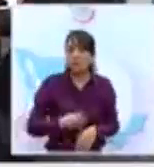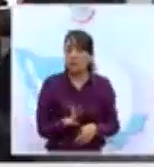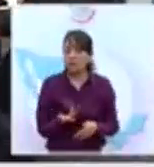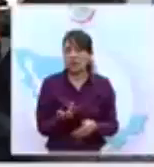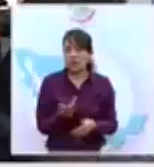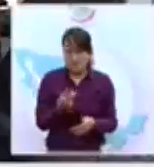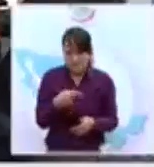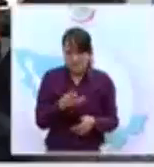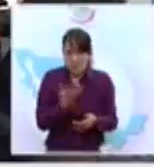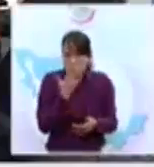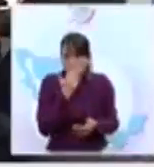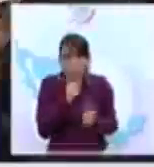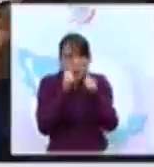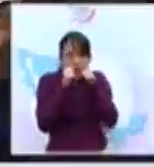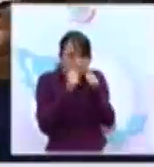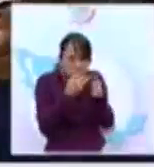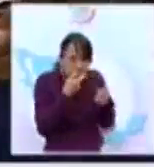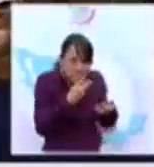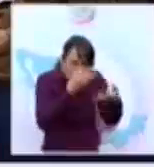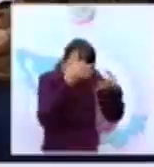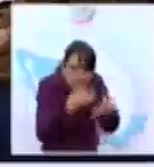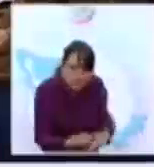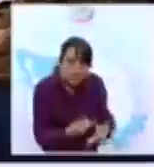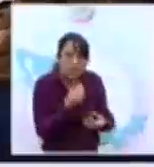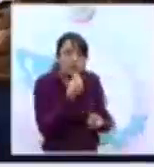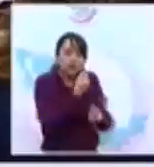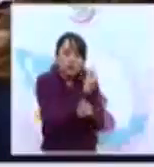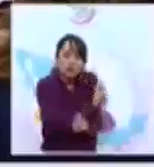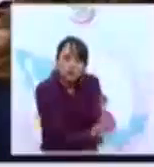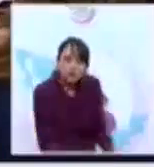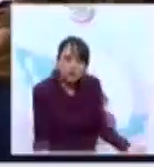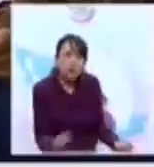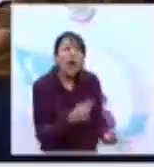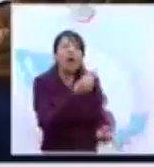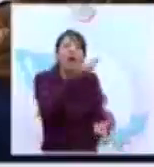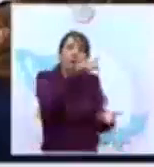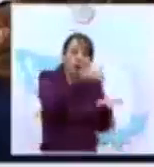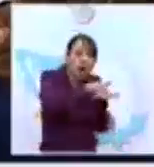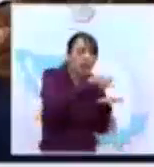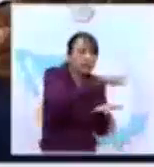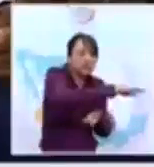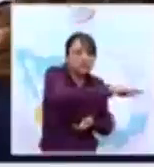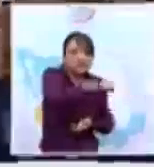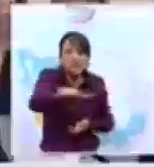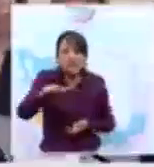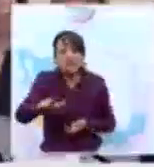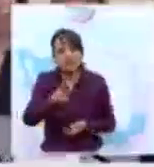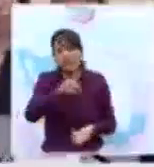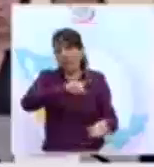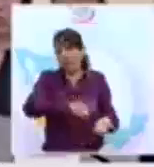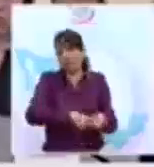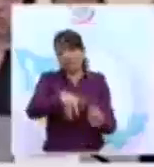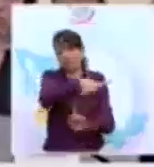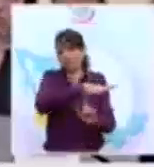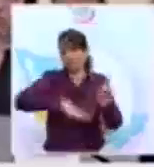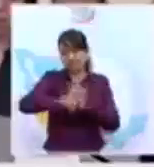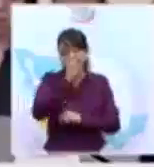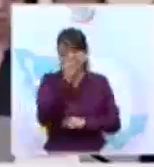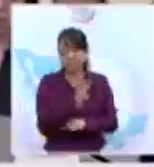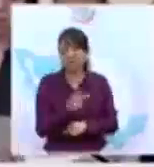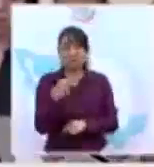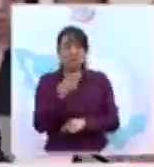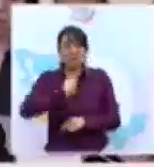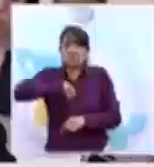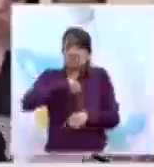zonas donde estamos peor, y seguimos cada sexenio diciendo